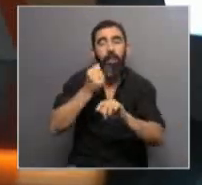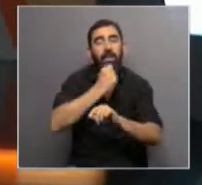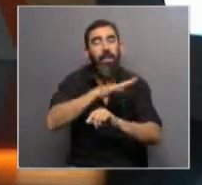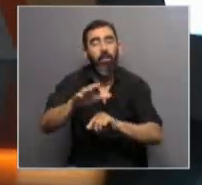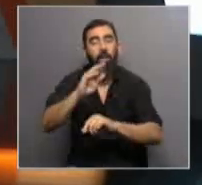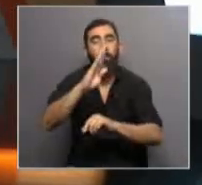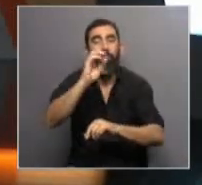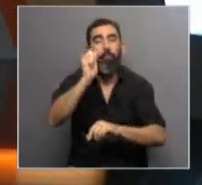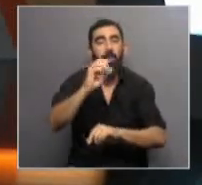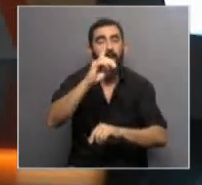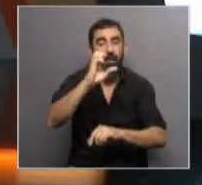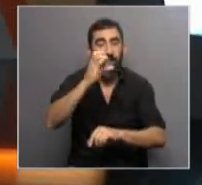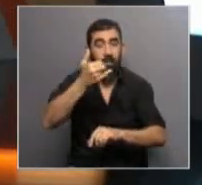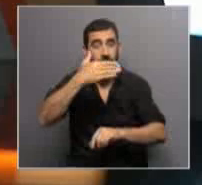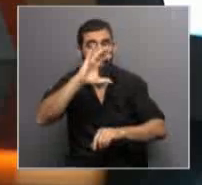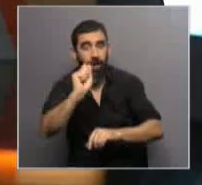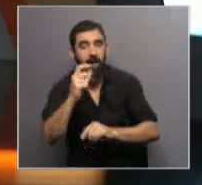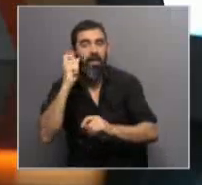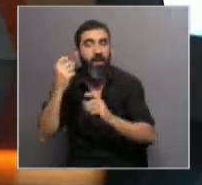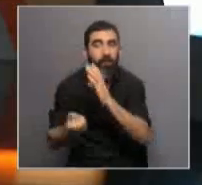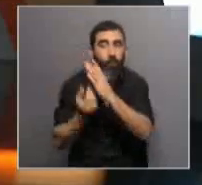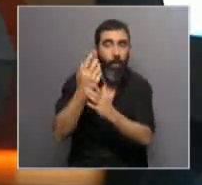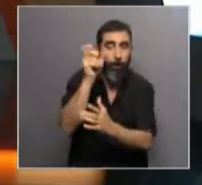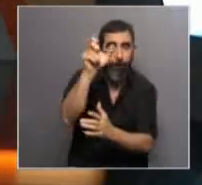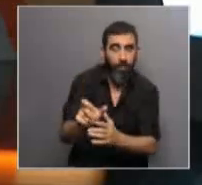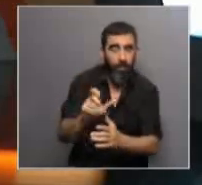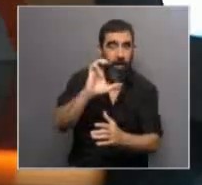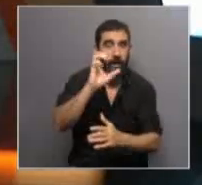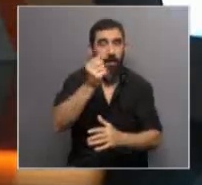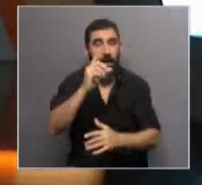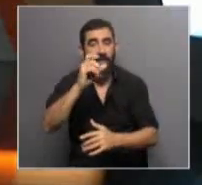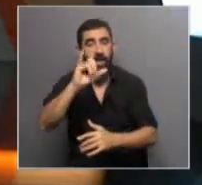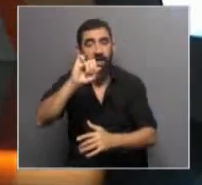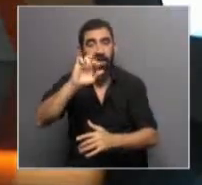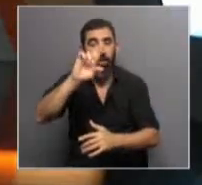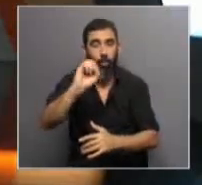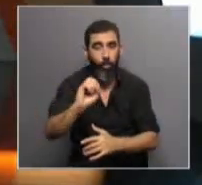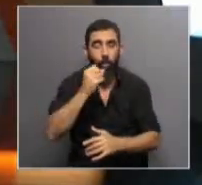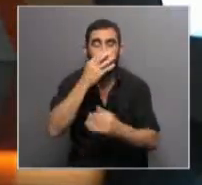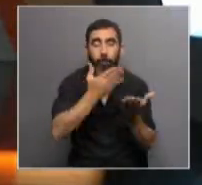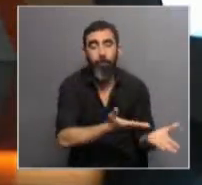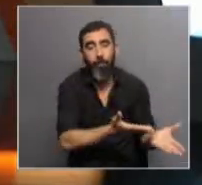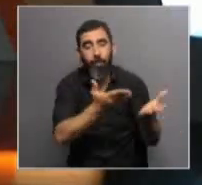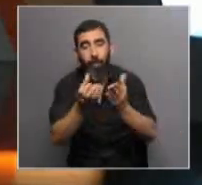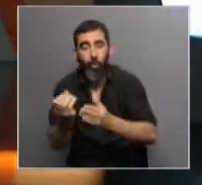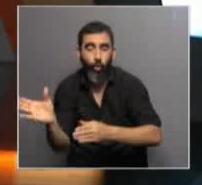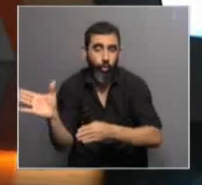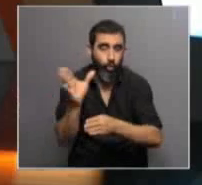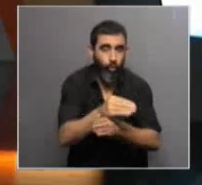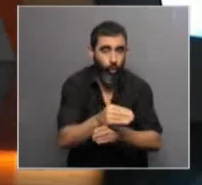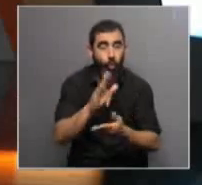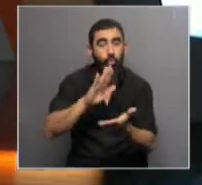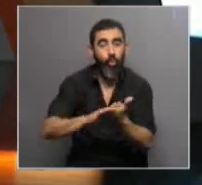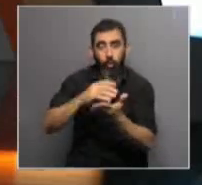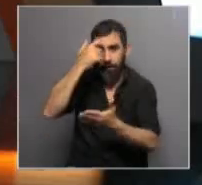del pd si va y uno de sus impulsores roberto caldeyro barcia bienvenidas y bienvenidos a